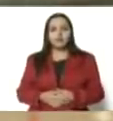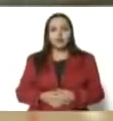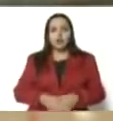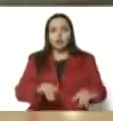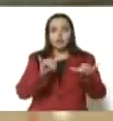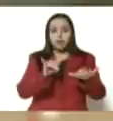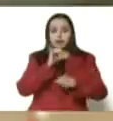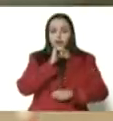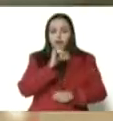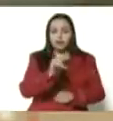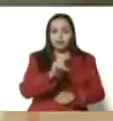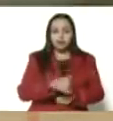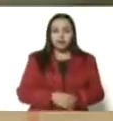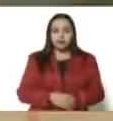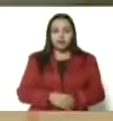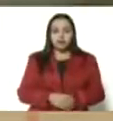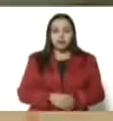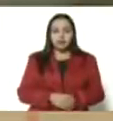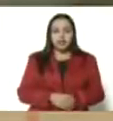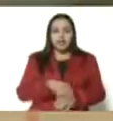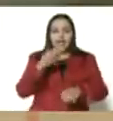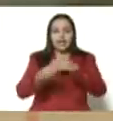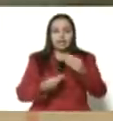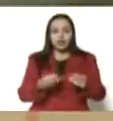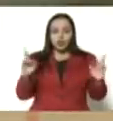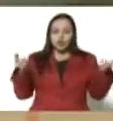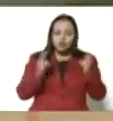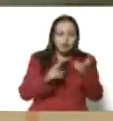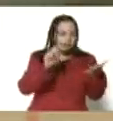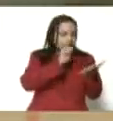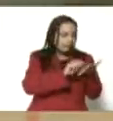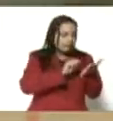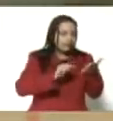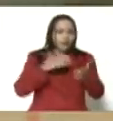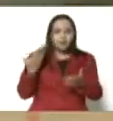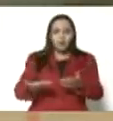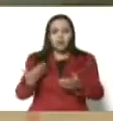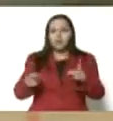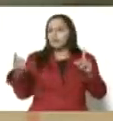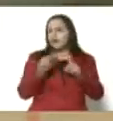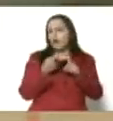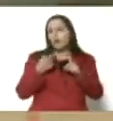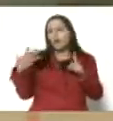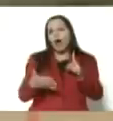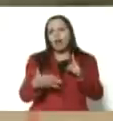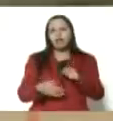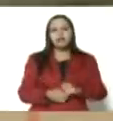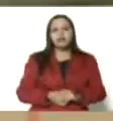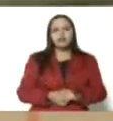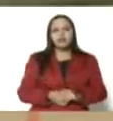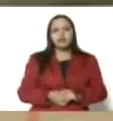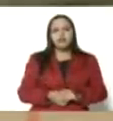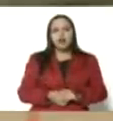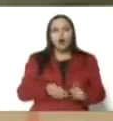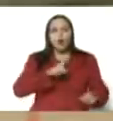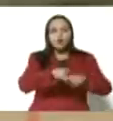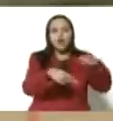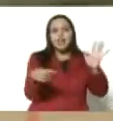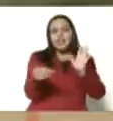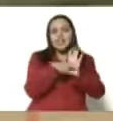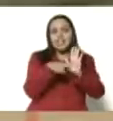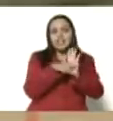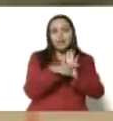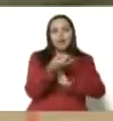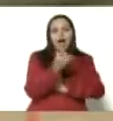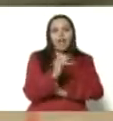información trajo conclusiones muy contundentes. El primero de ellos, el impacto negativo del bloqueo